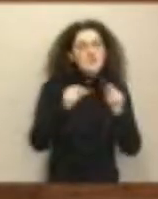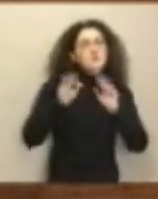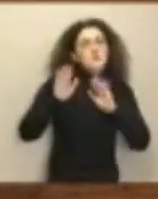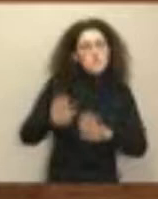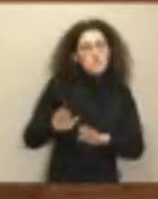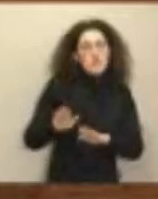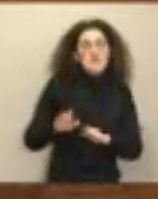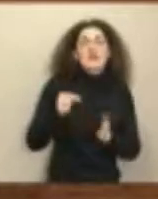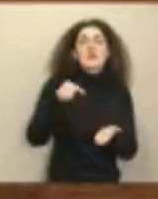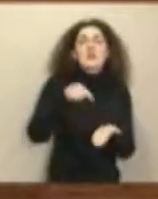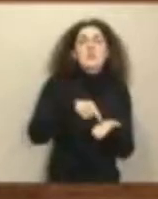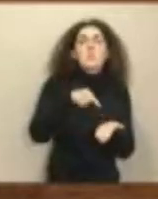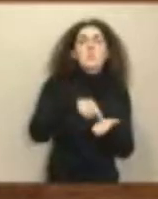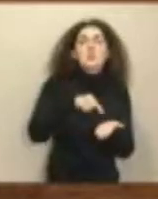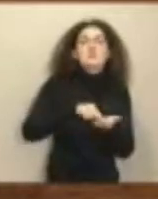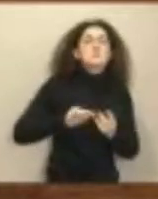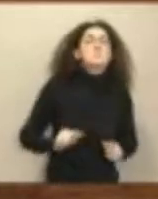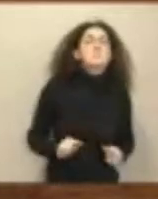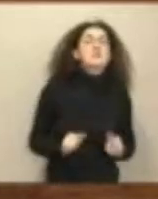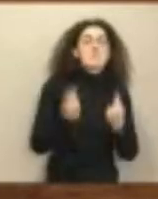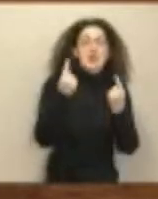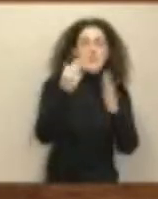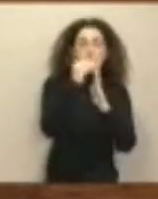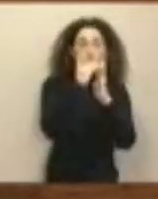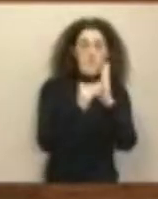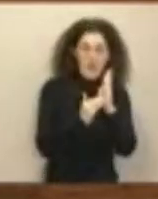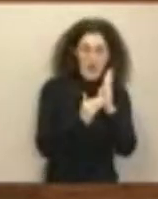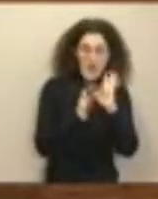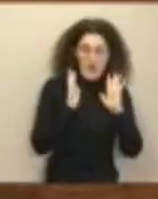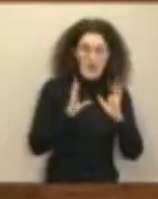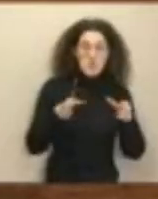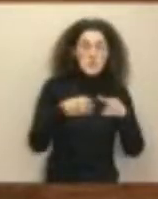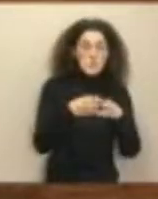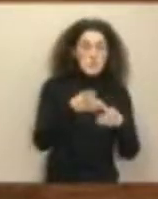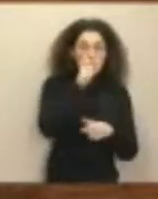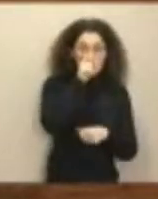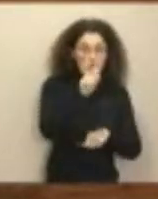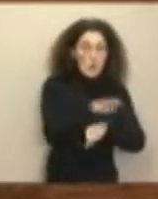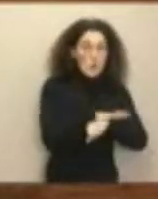los impuestos por primera vez a un gobierno socialista,